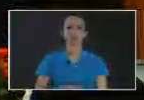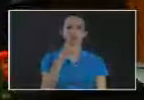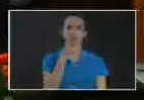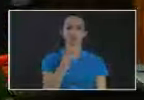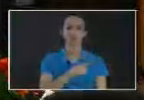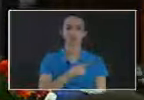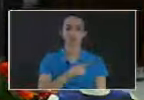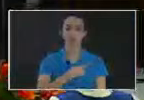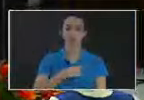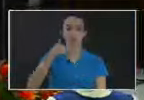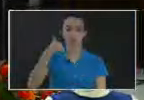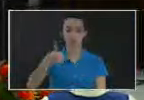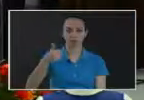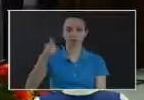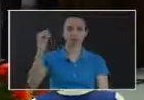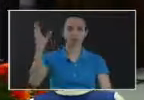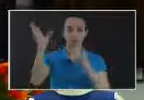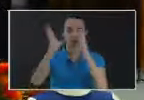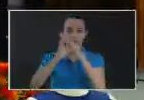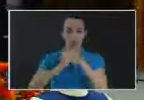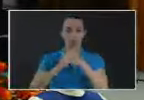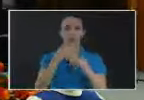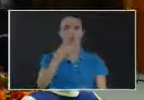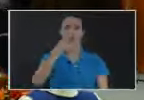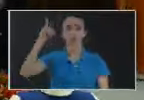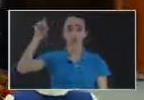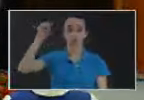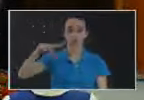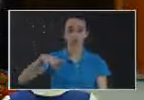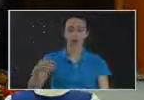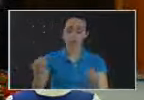Hermanos, buenas noches. Dios les bendiga mucho.